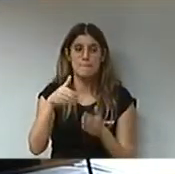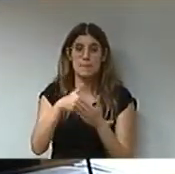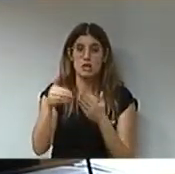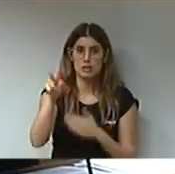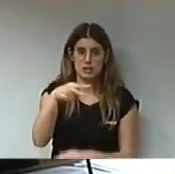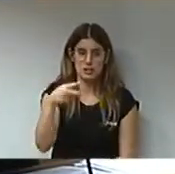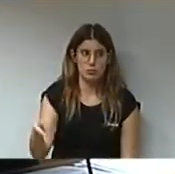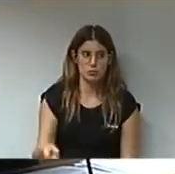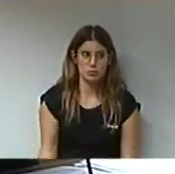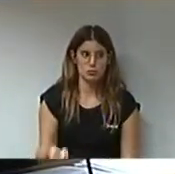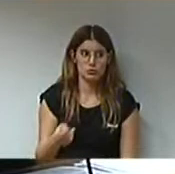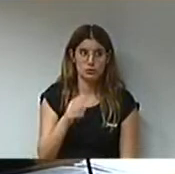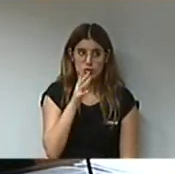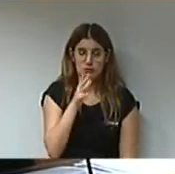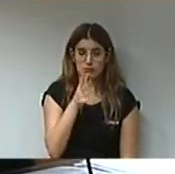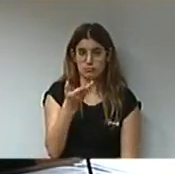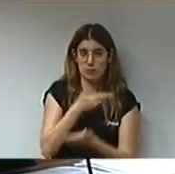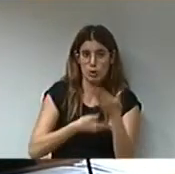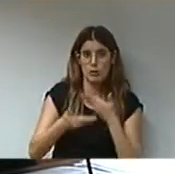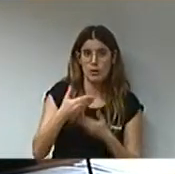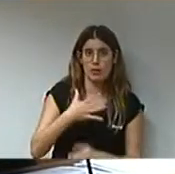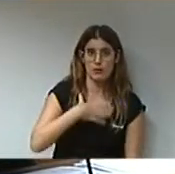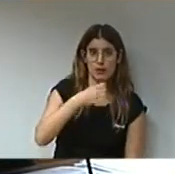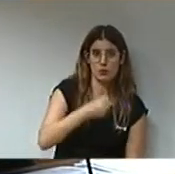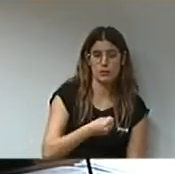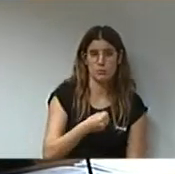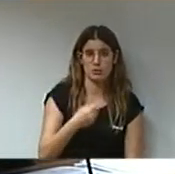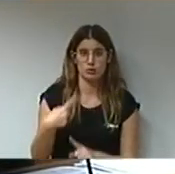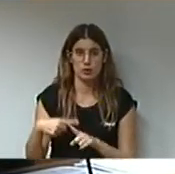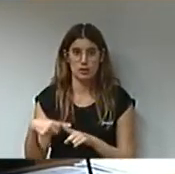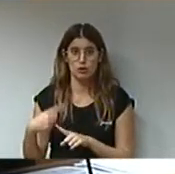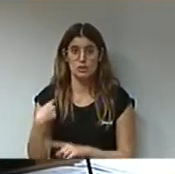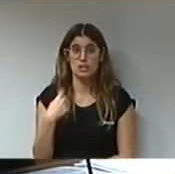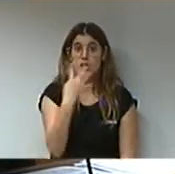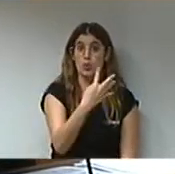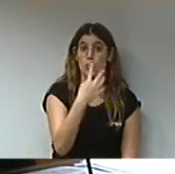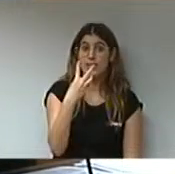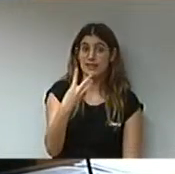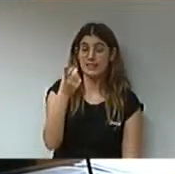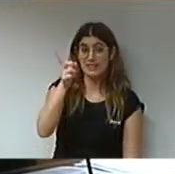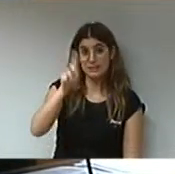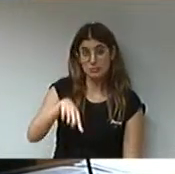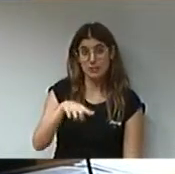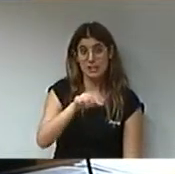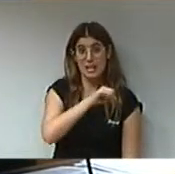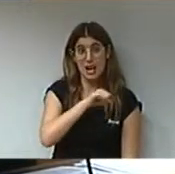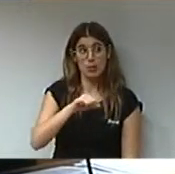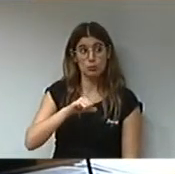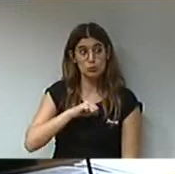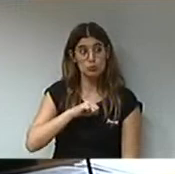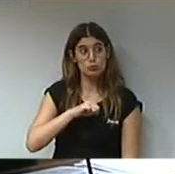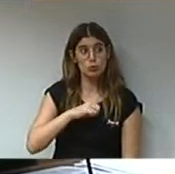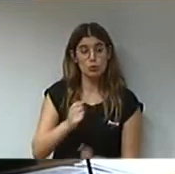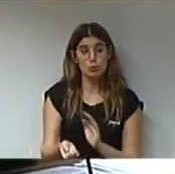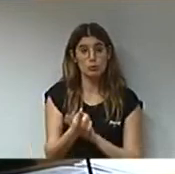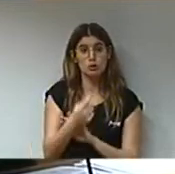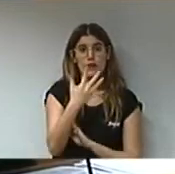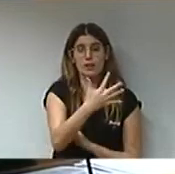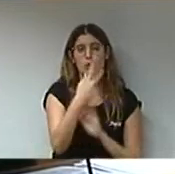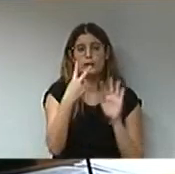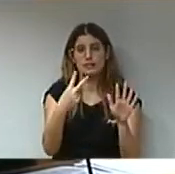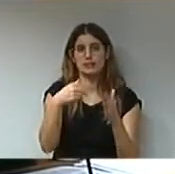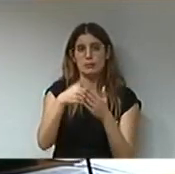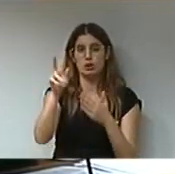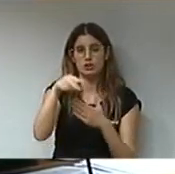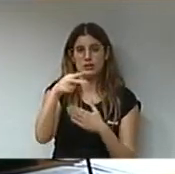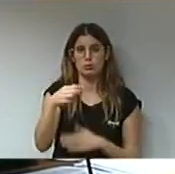160 millones de euros, con la colaboración de ayuntamientos y diputaciones, 43.000 autónomos en 57 millones de euros,